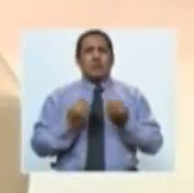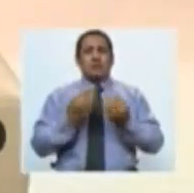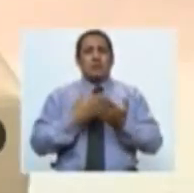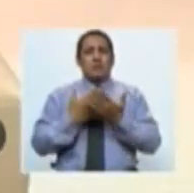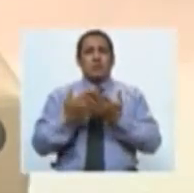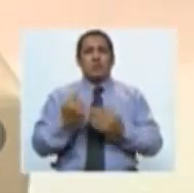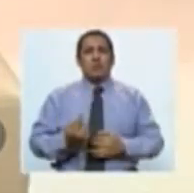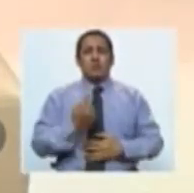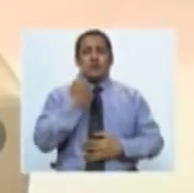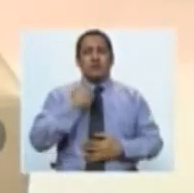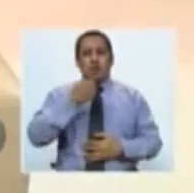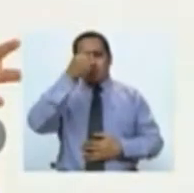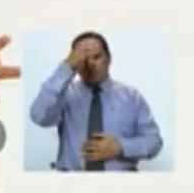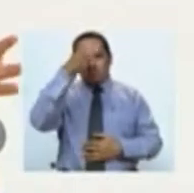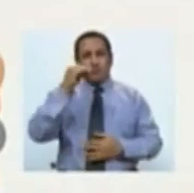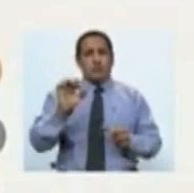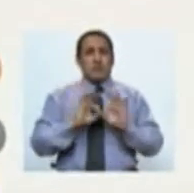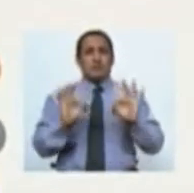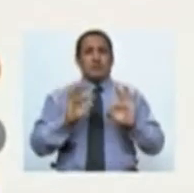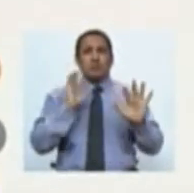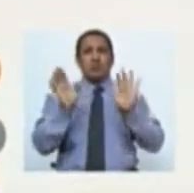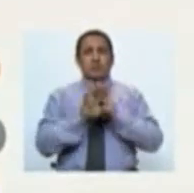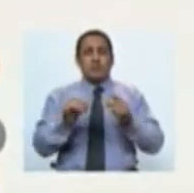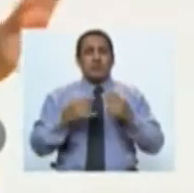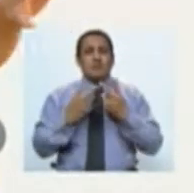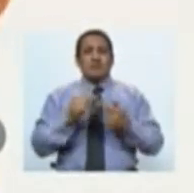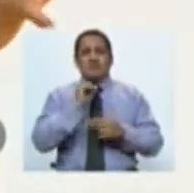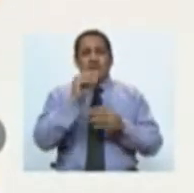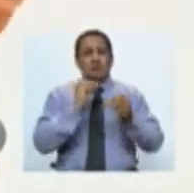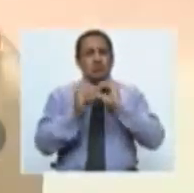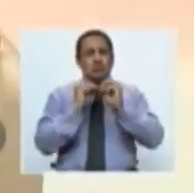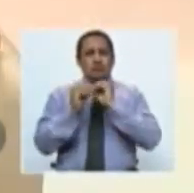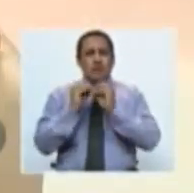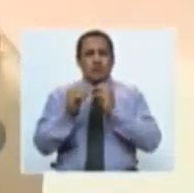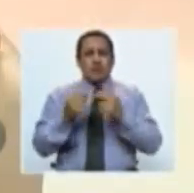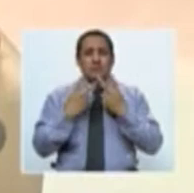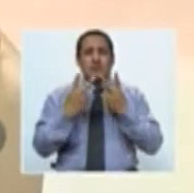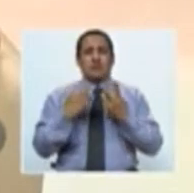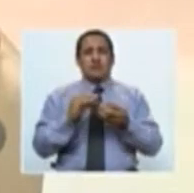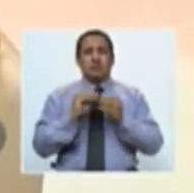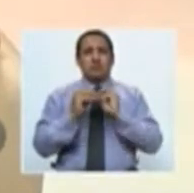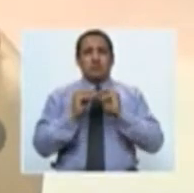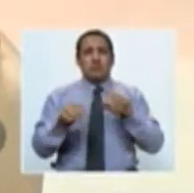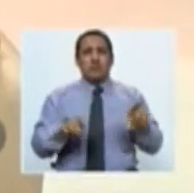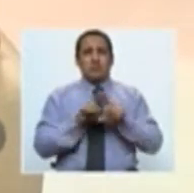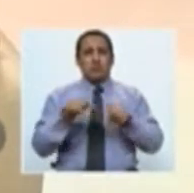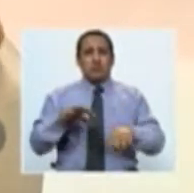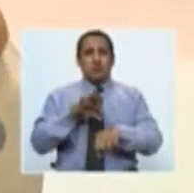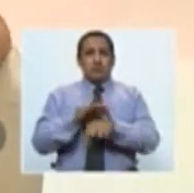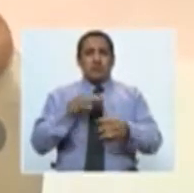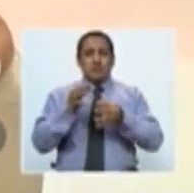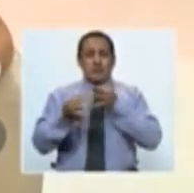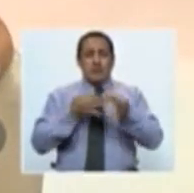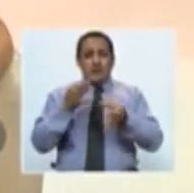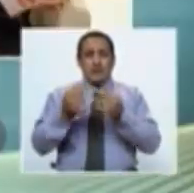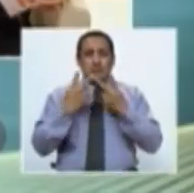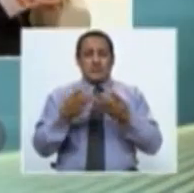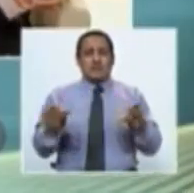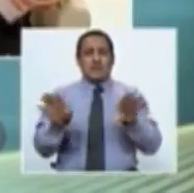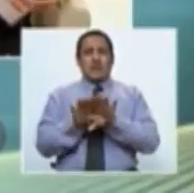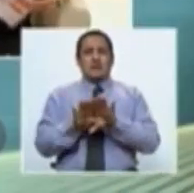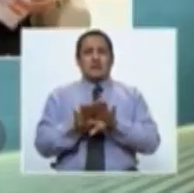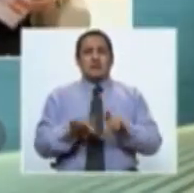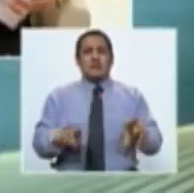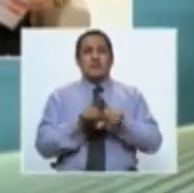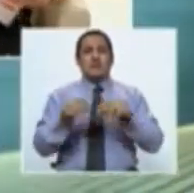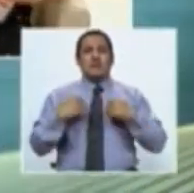insuficiente porque es una prueba únicamente de conocimiento. Bueno, entonces todavía hay demasiados pendientes. Esos son pendientes. Pero a ver, doctora Tobar, porque tenemos que ir cerrando